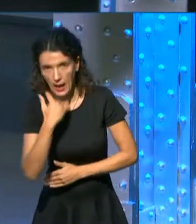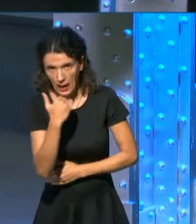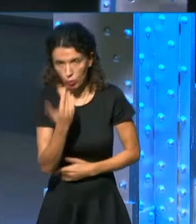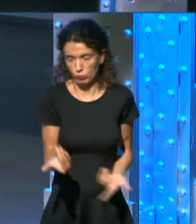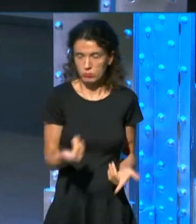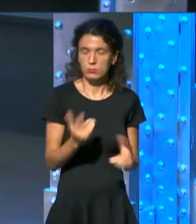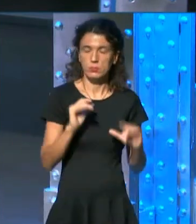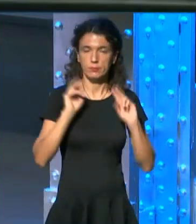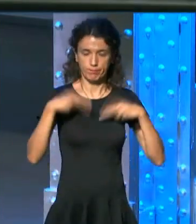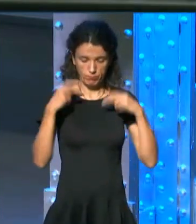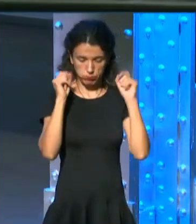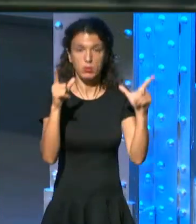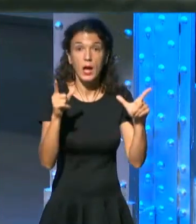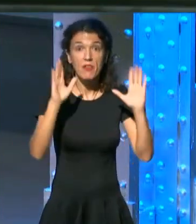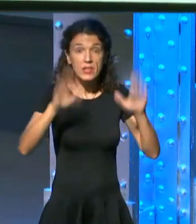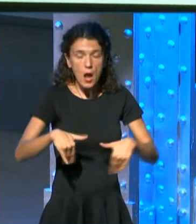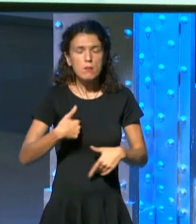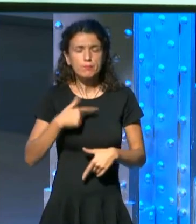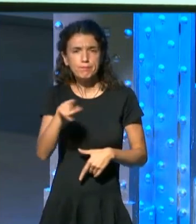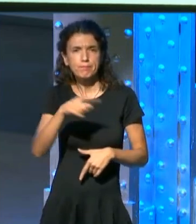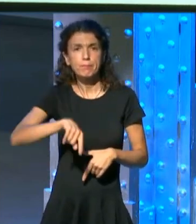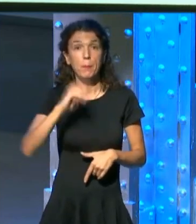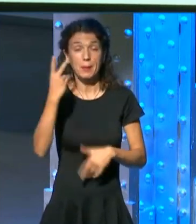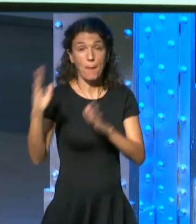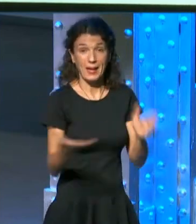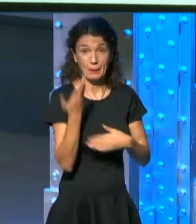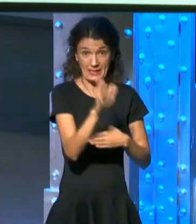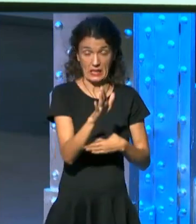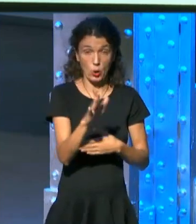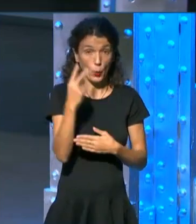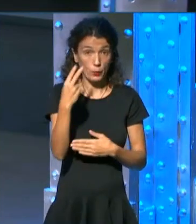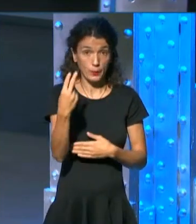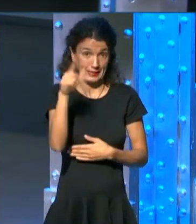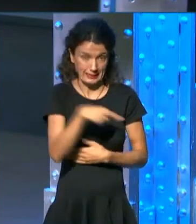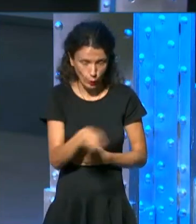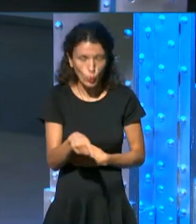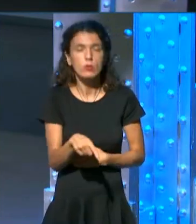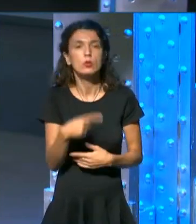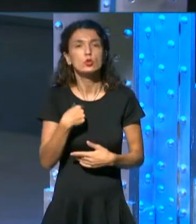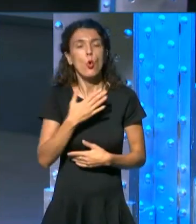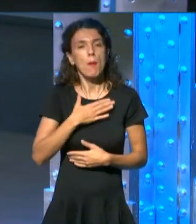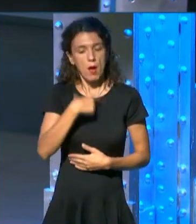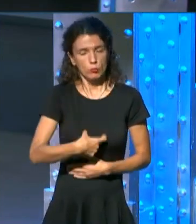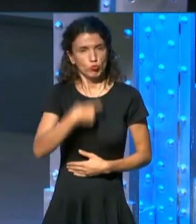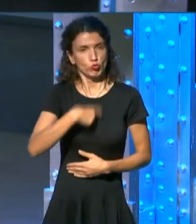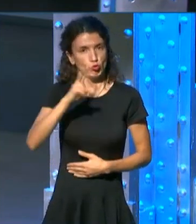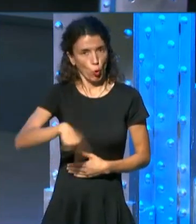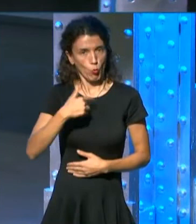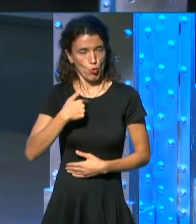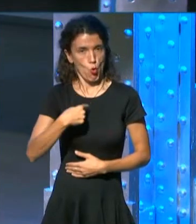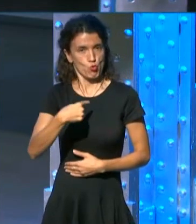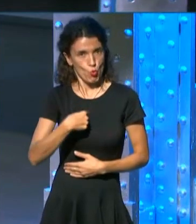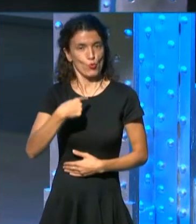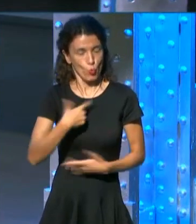fue, no sé si lo habréis notado en la primera parte de la presentación, he estado hablando mucho de yo.